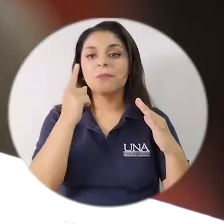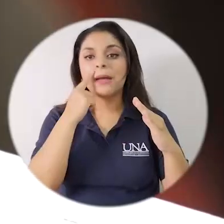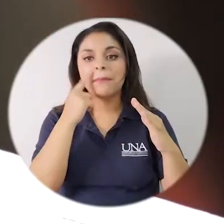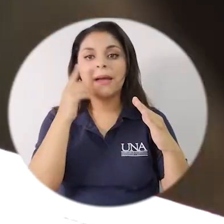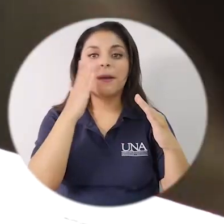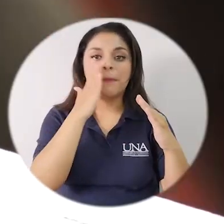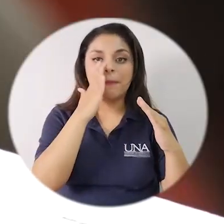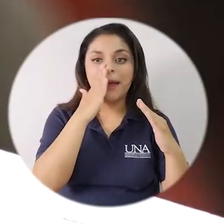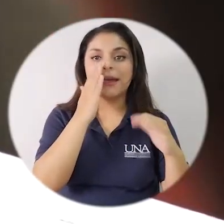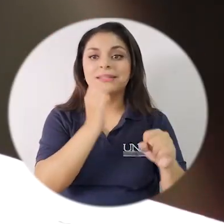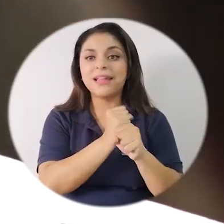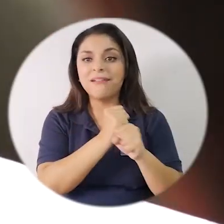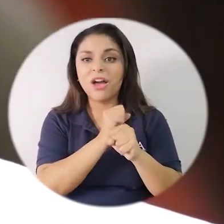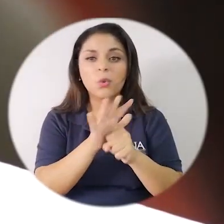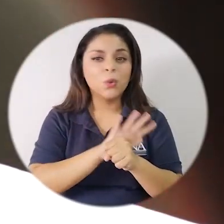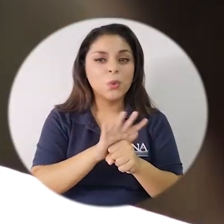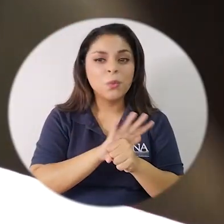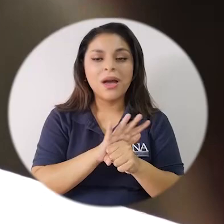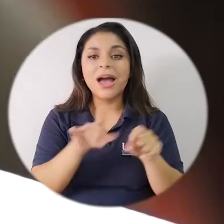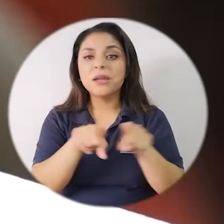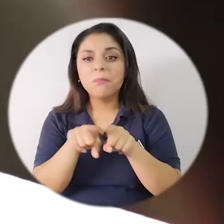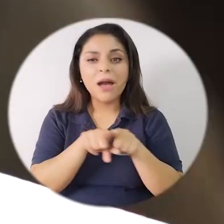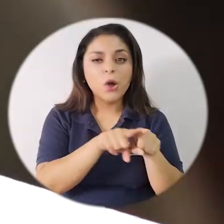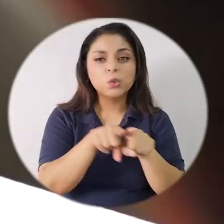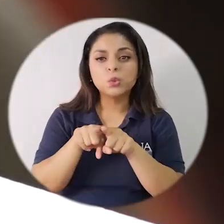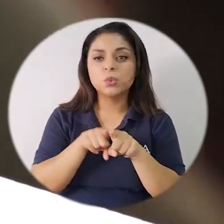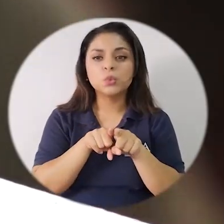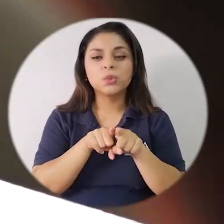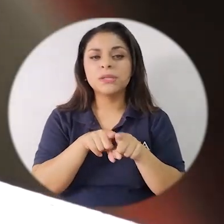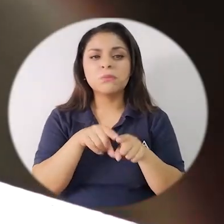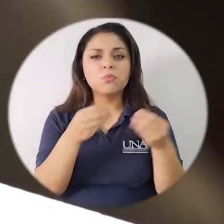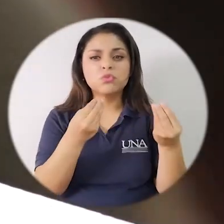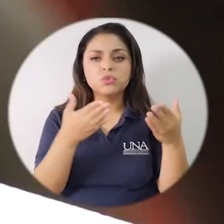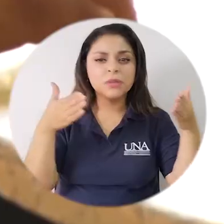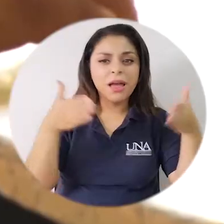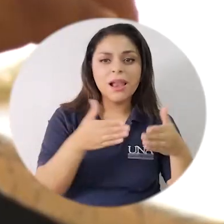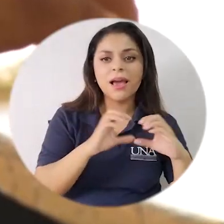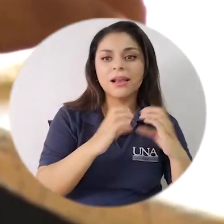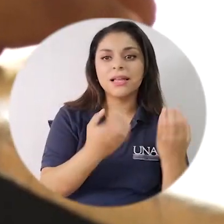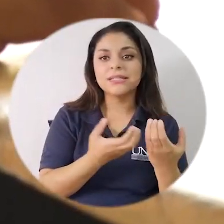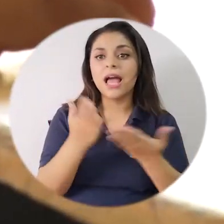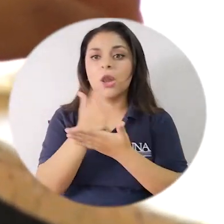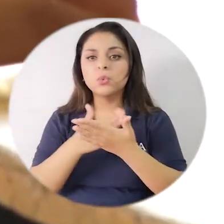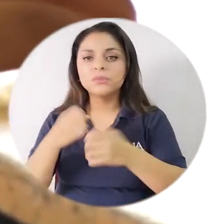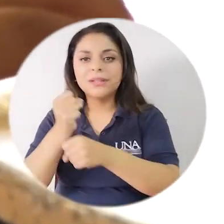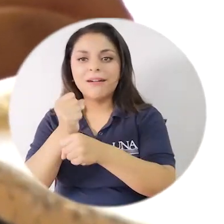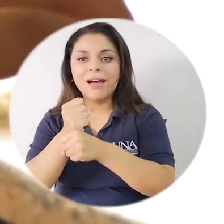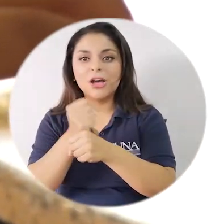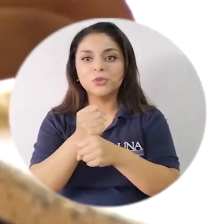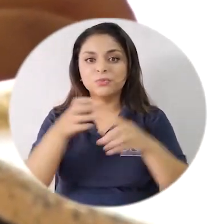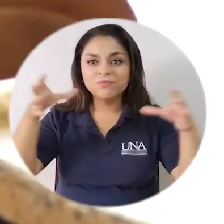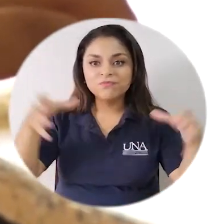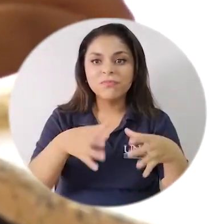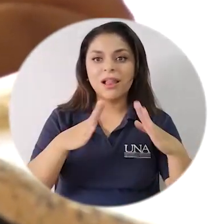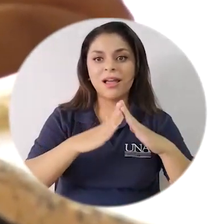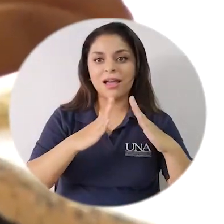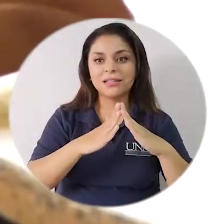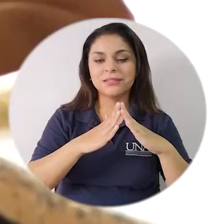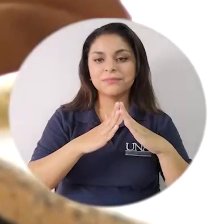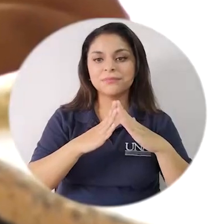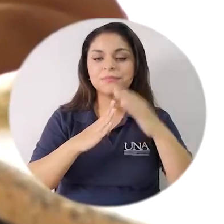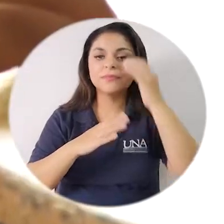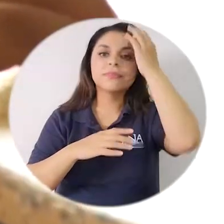papá, donde está mamá, donde están trabajando, donde están los hermanos, varios en clases, varios trabajando. Entonces,